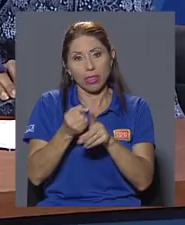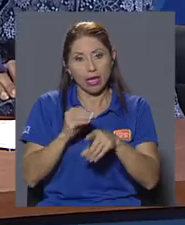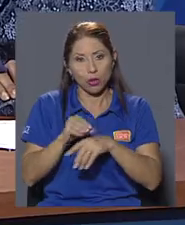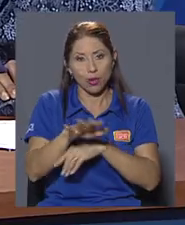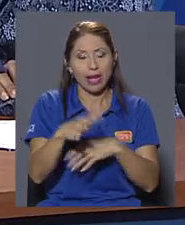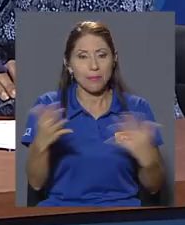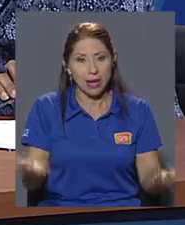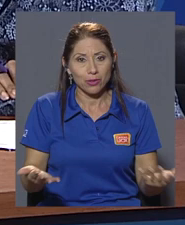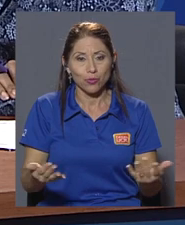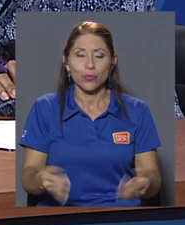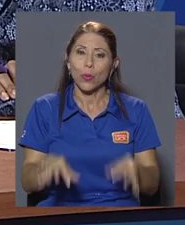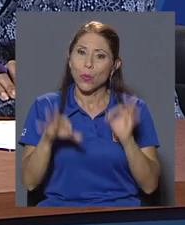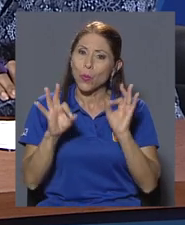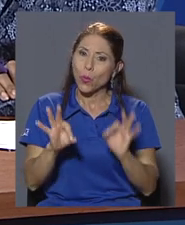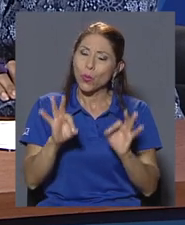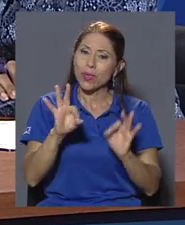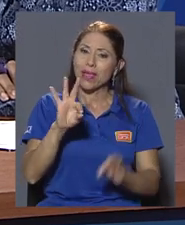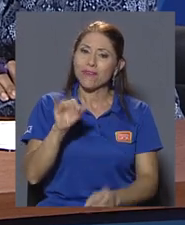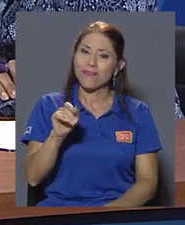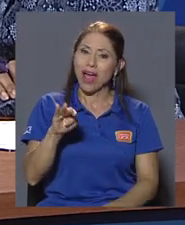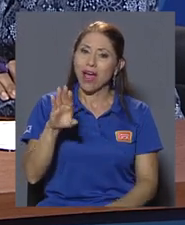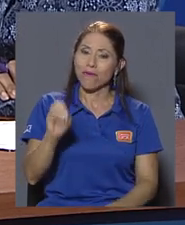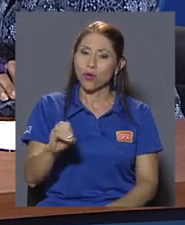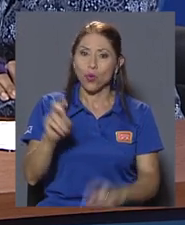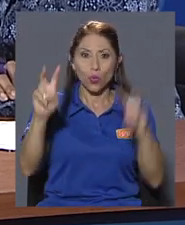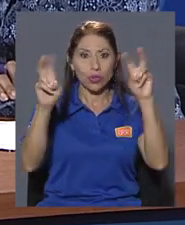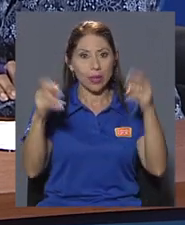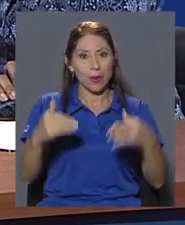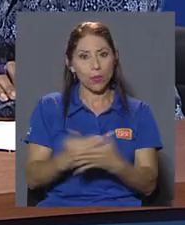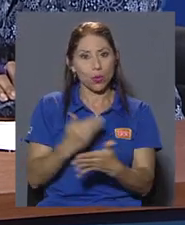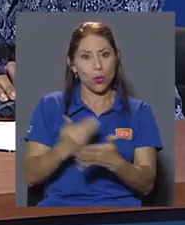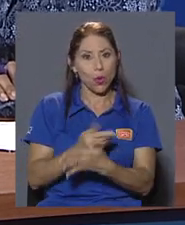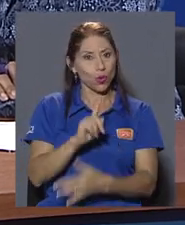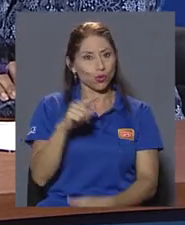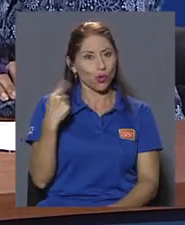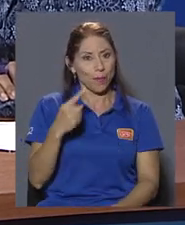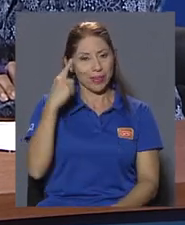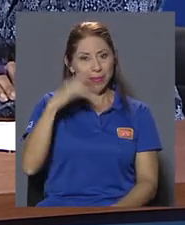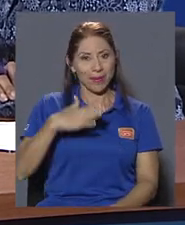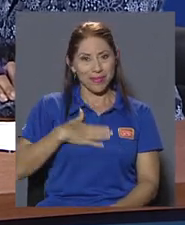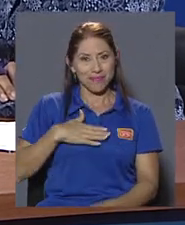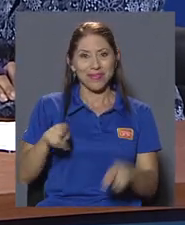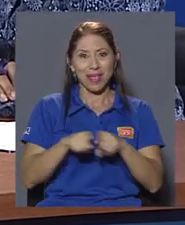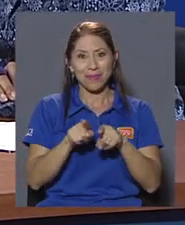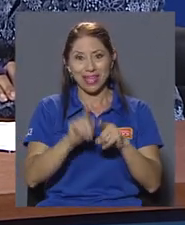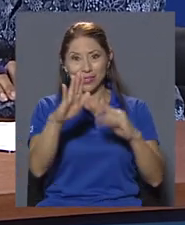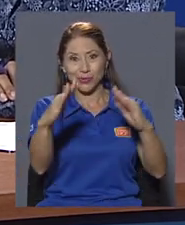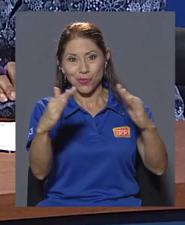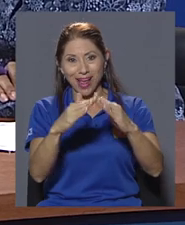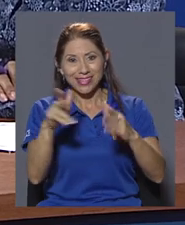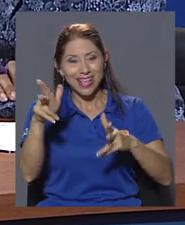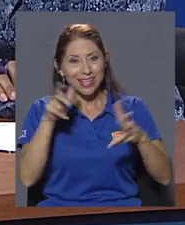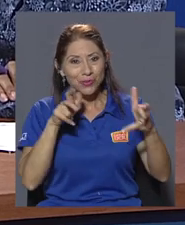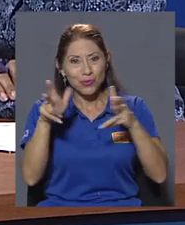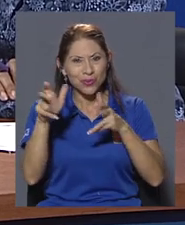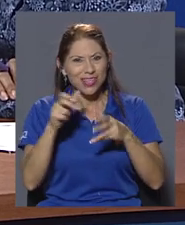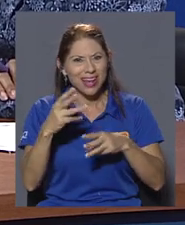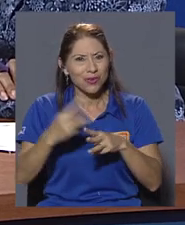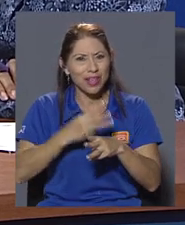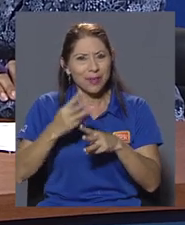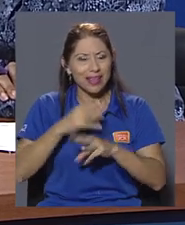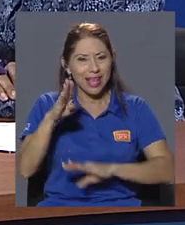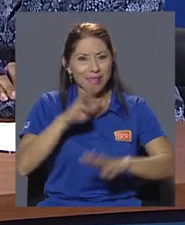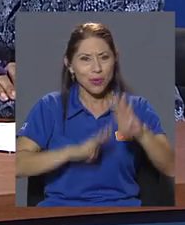muy bien fue habido la verdad un tema muy novedoso no creo que no sólo para mí sino para muchos también en su casa el escuchar a lo que es la